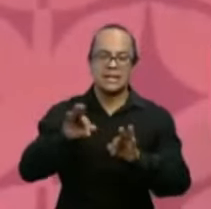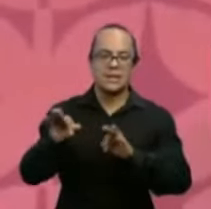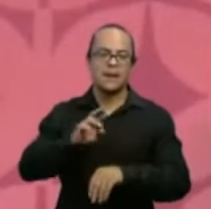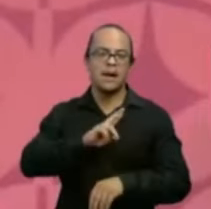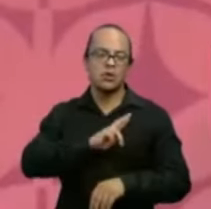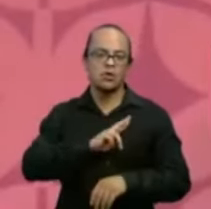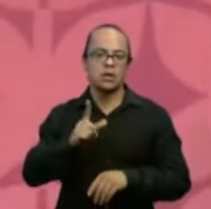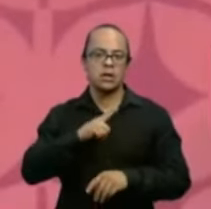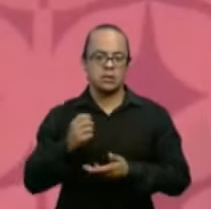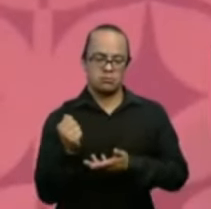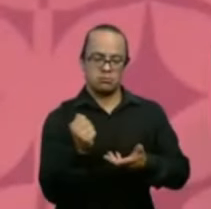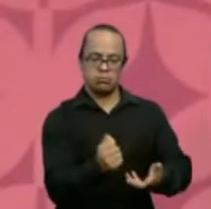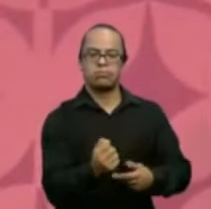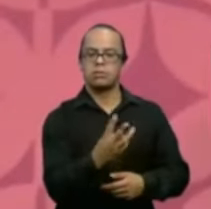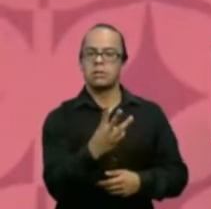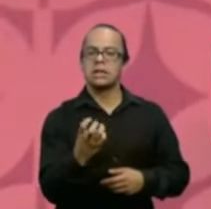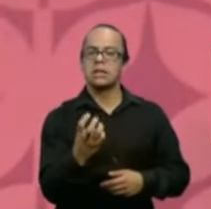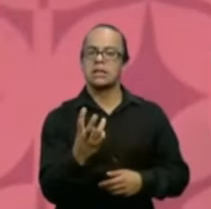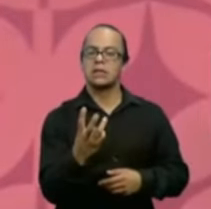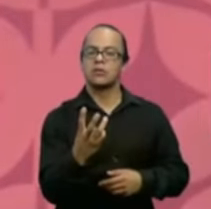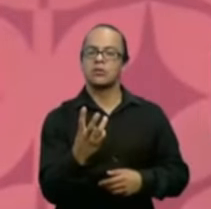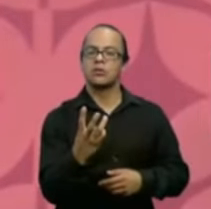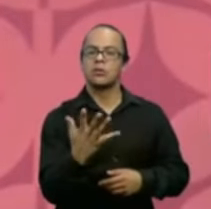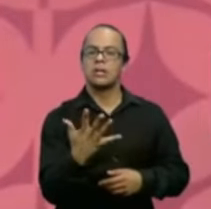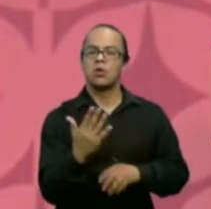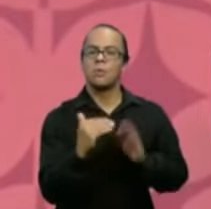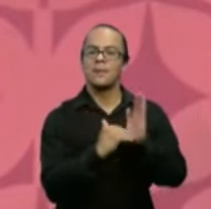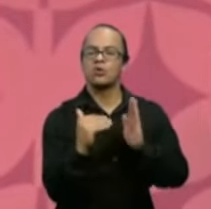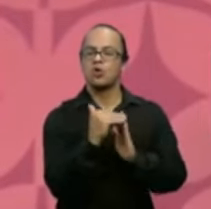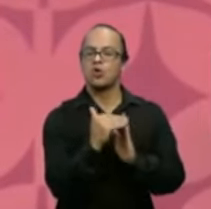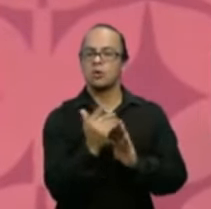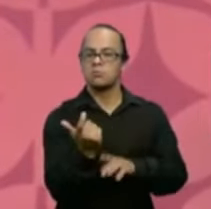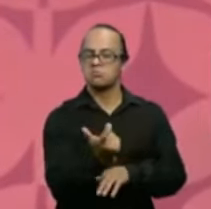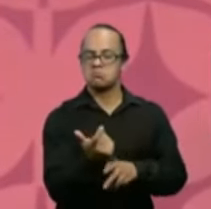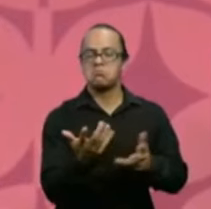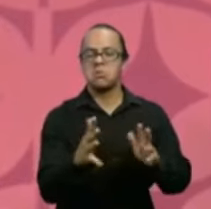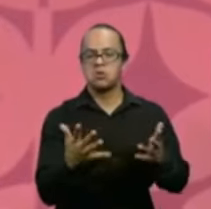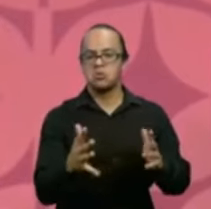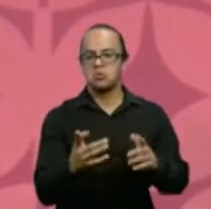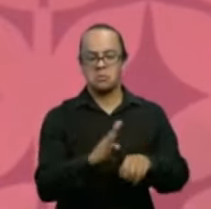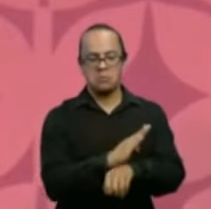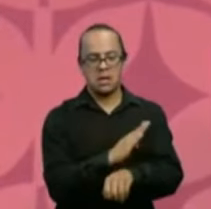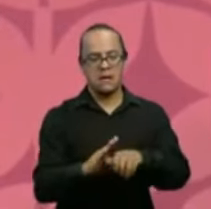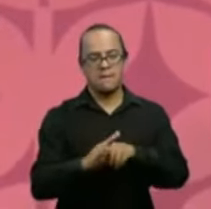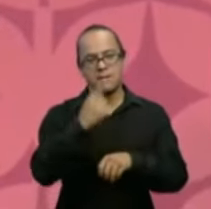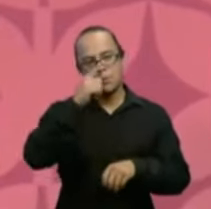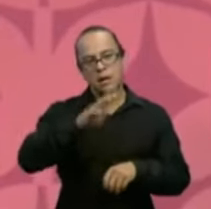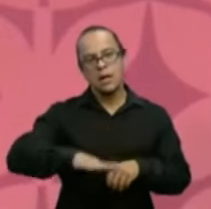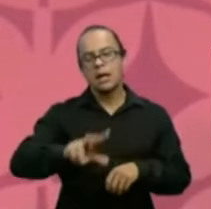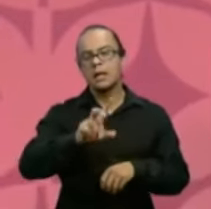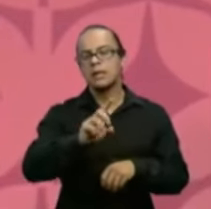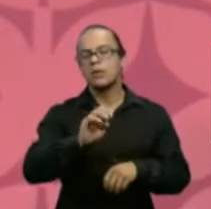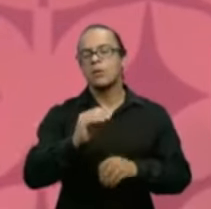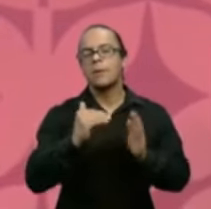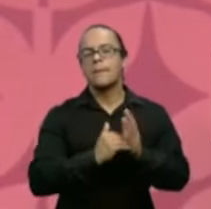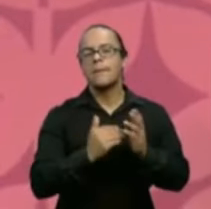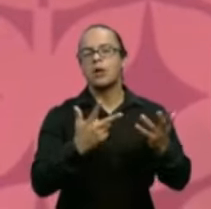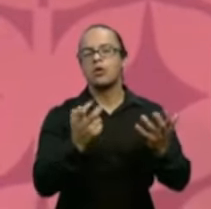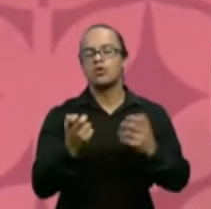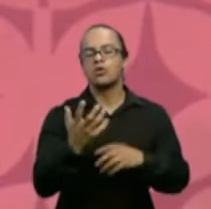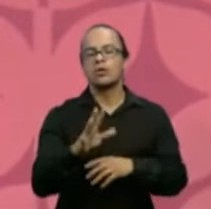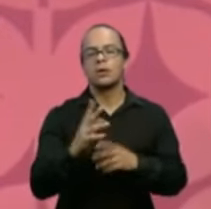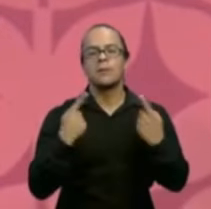anual de 305 millones de pesos aproximadamente, beneficiando a